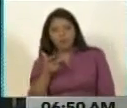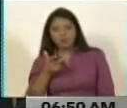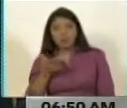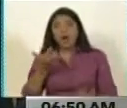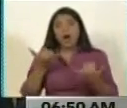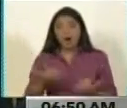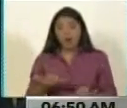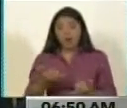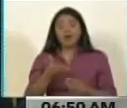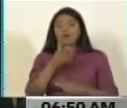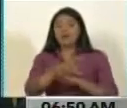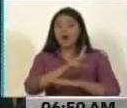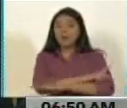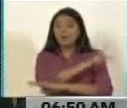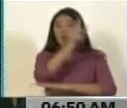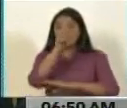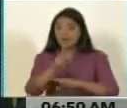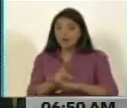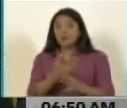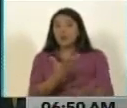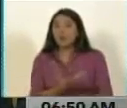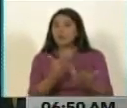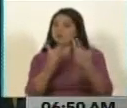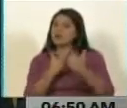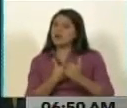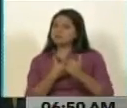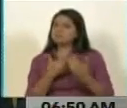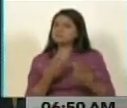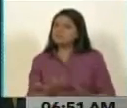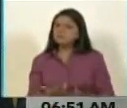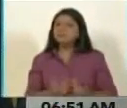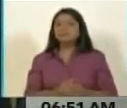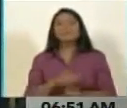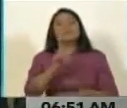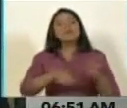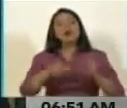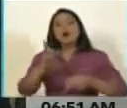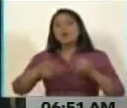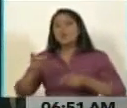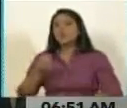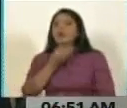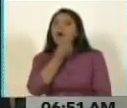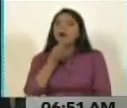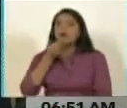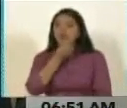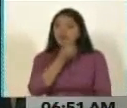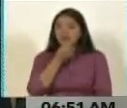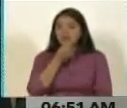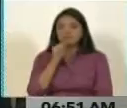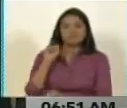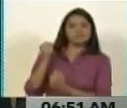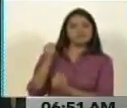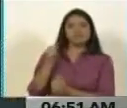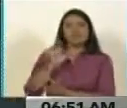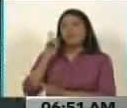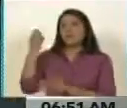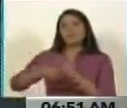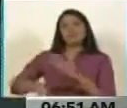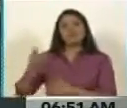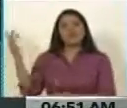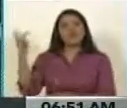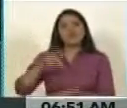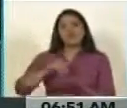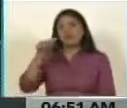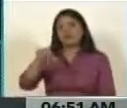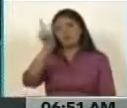en el Poliedro de Caracas, y nos comentaba acerca de algunos artistas que prácticamente le han prohibido venir a Venezuela. Sí, y de